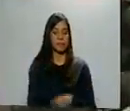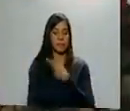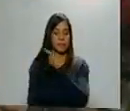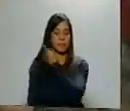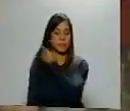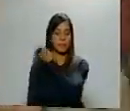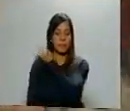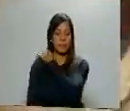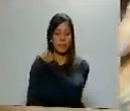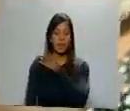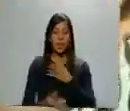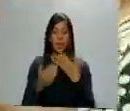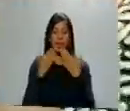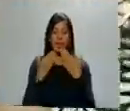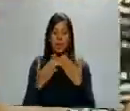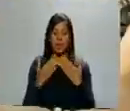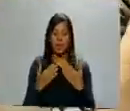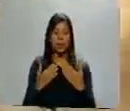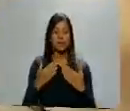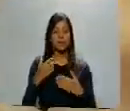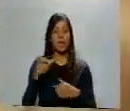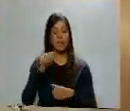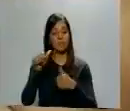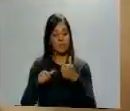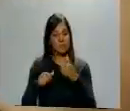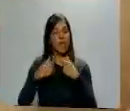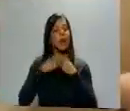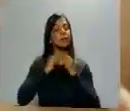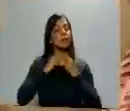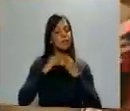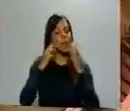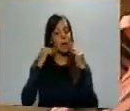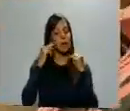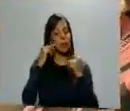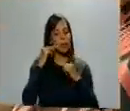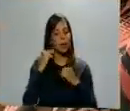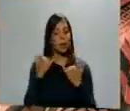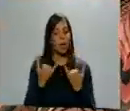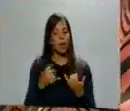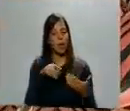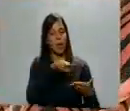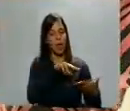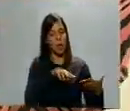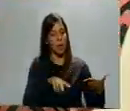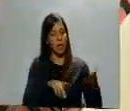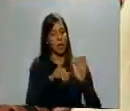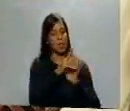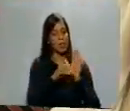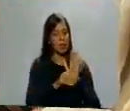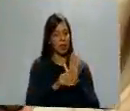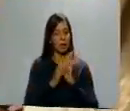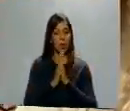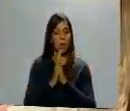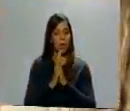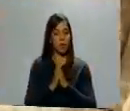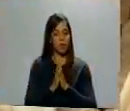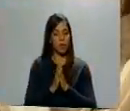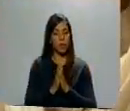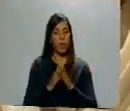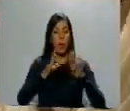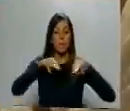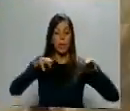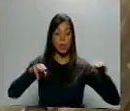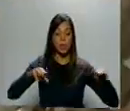Gracias al primer vicepresidente. Entonces le pido por favor que dé lectura al decreto constituyente para la